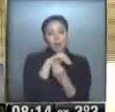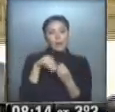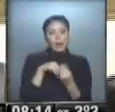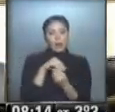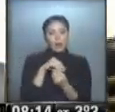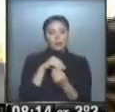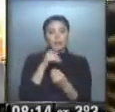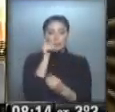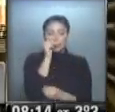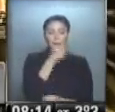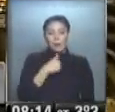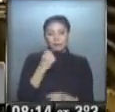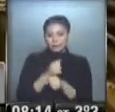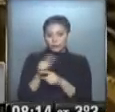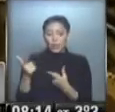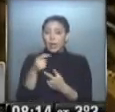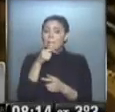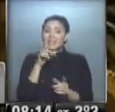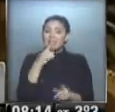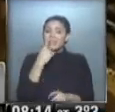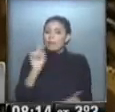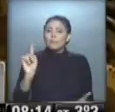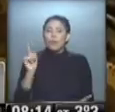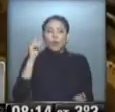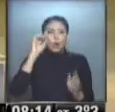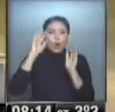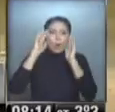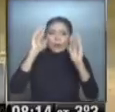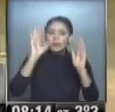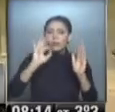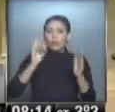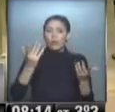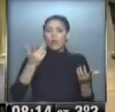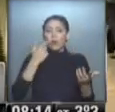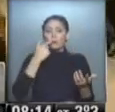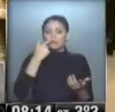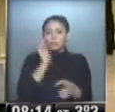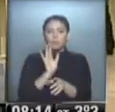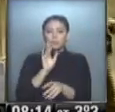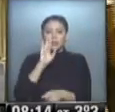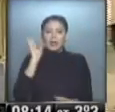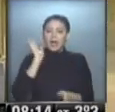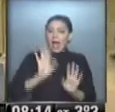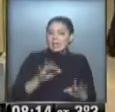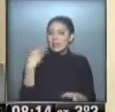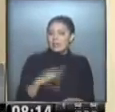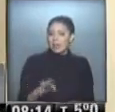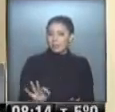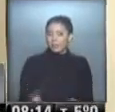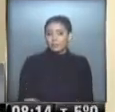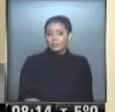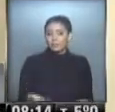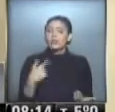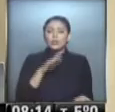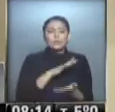vienen de padres desocupados, pareciera que tampoco tienen destino, que parecieran condenados a no tener trabajo, a ser ellos mismos